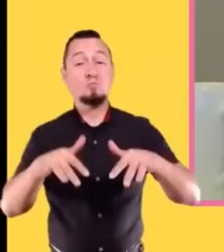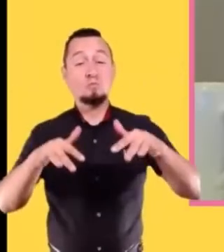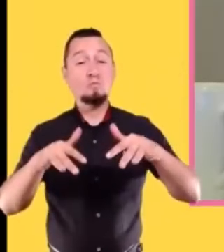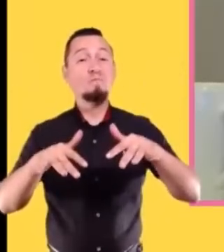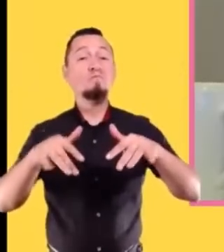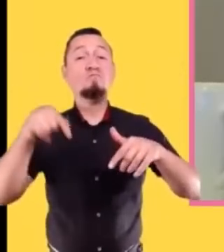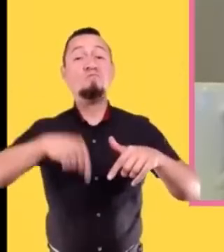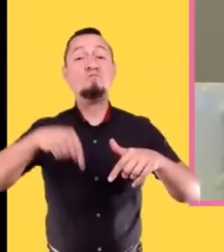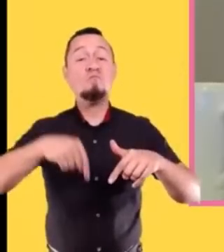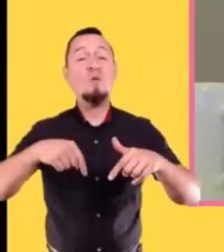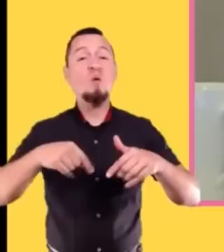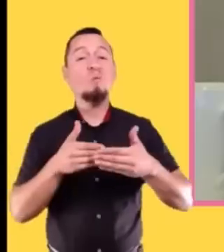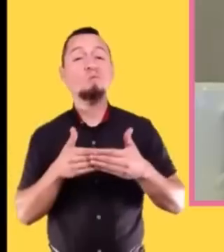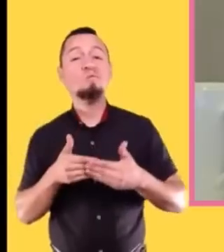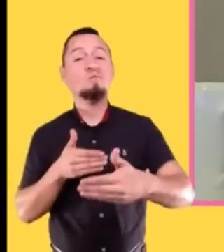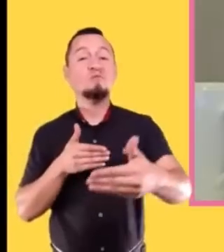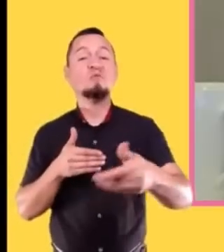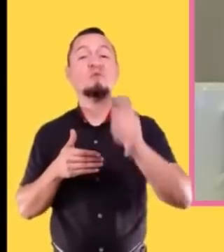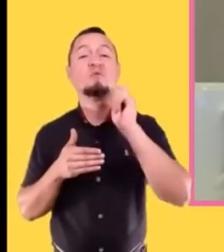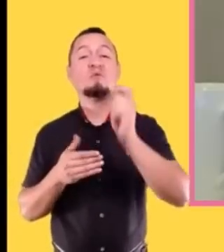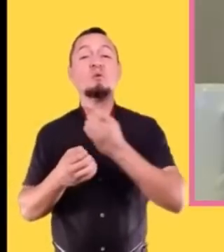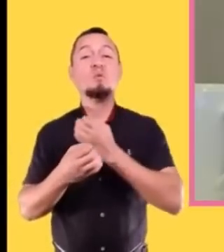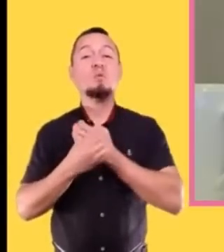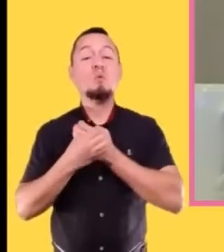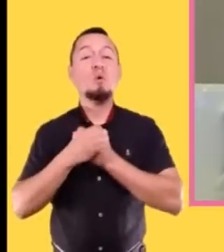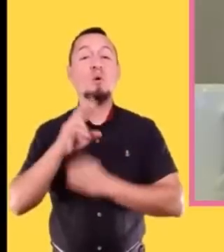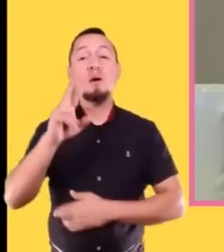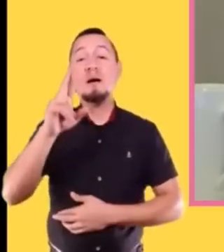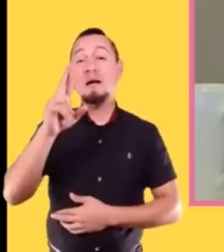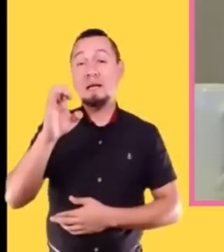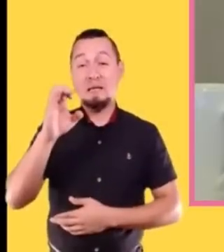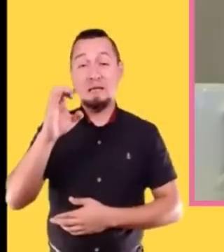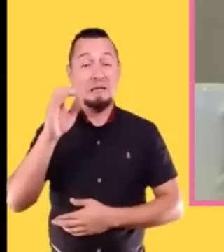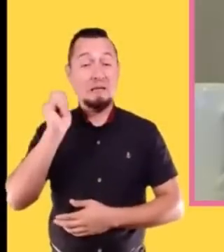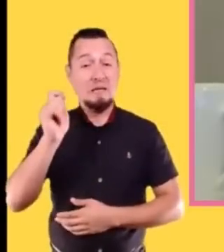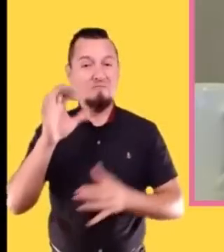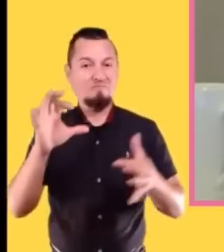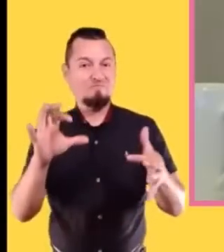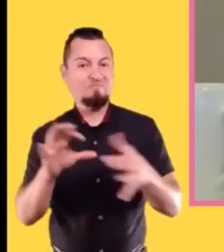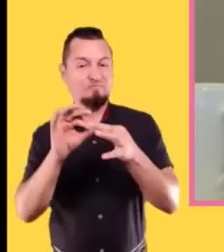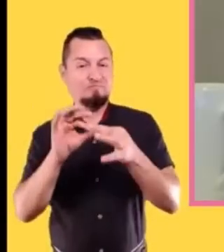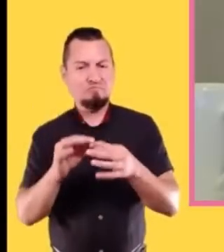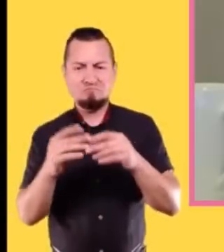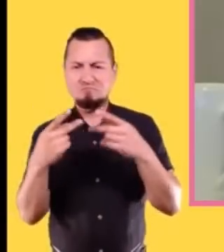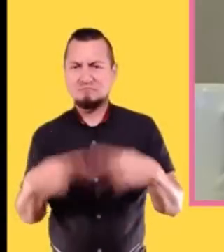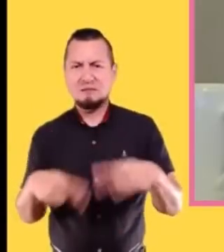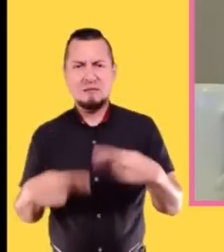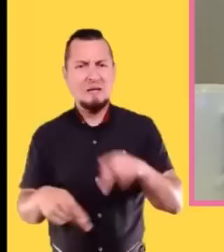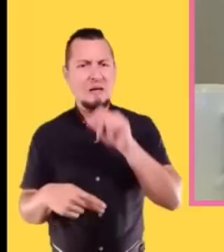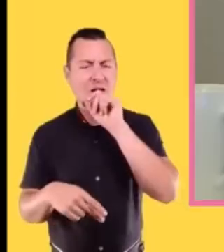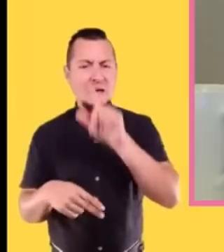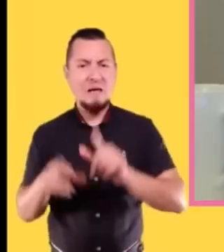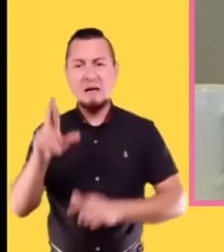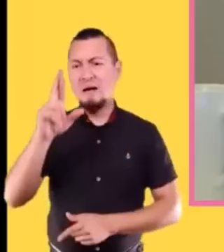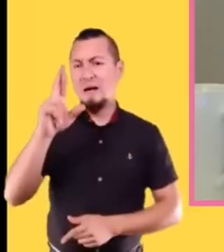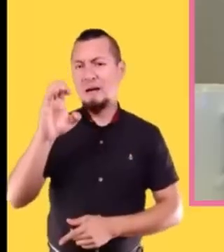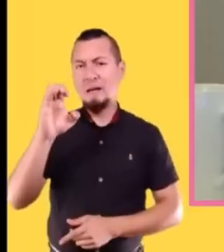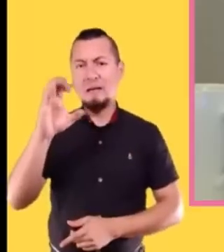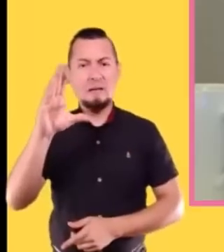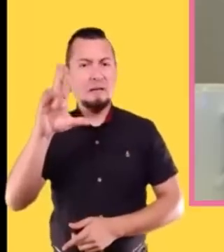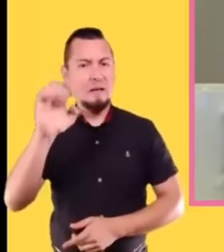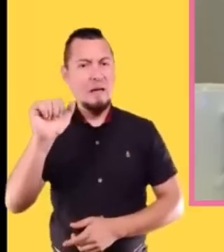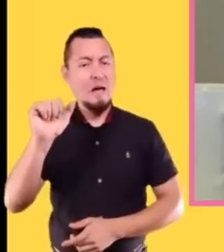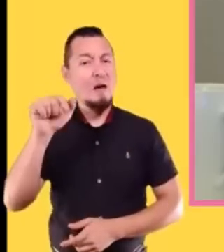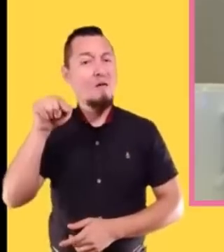construcción del modelo educativo, del proyecto educativo vigente en Jalisco, que se llama Recrea.